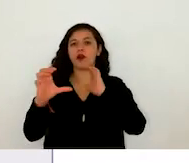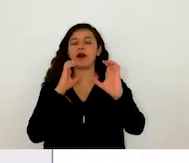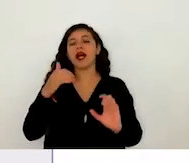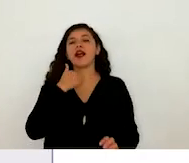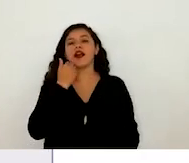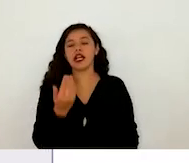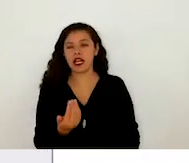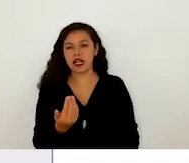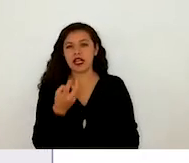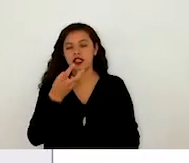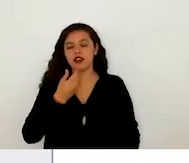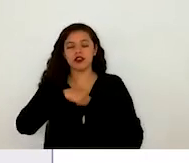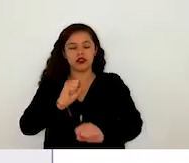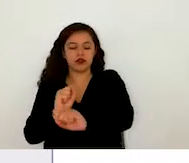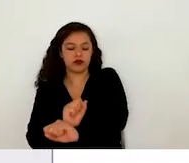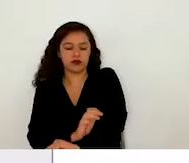transmitimos emociones